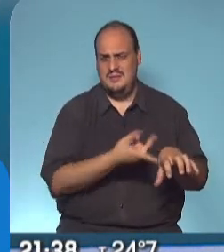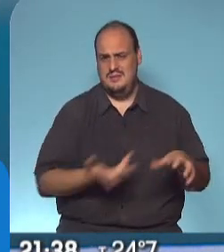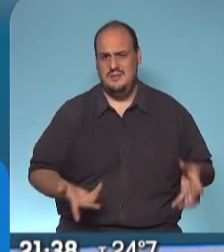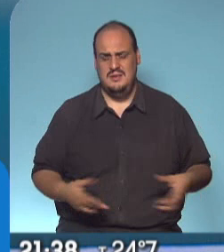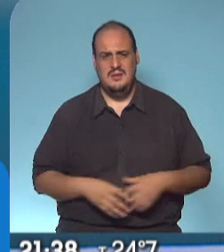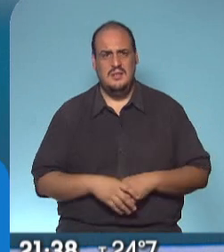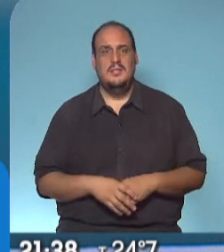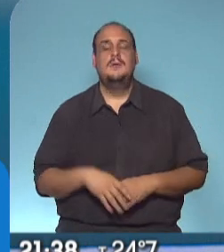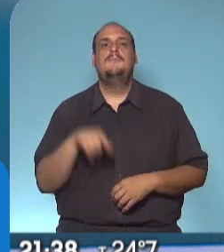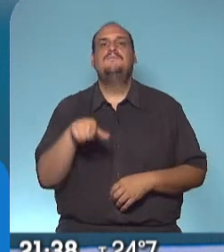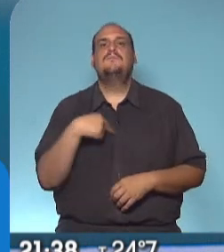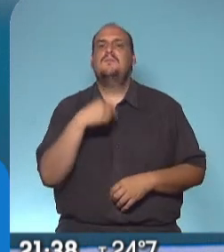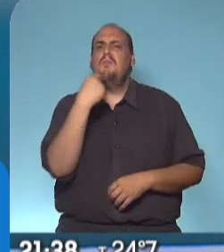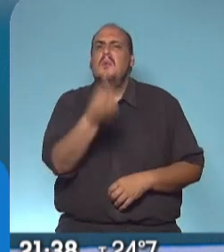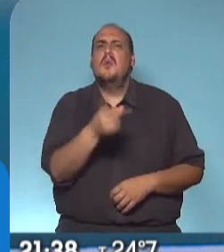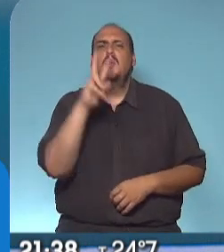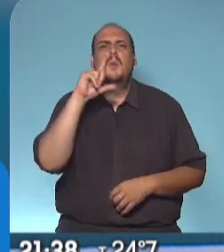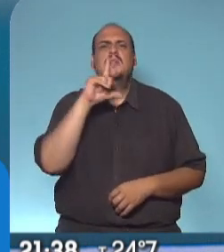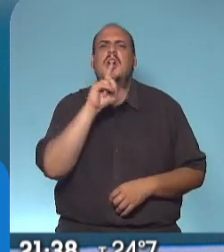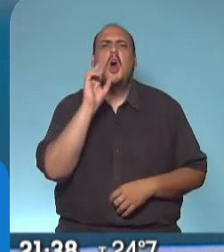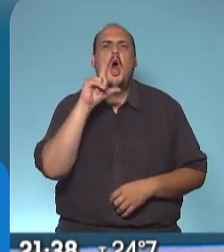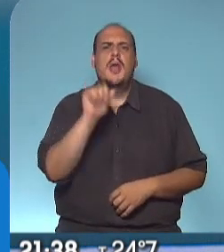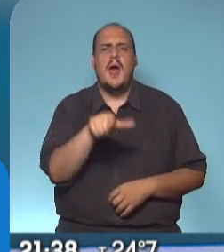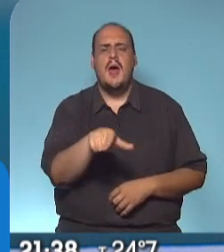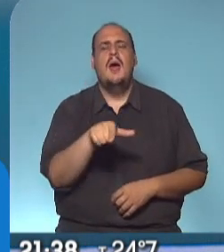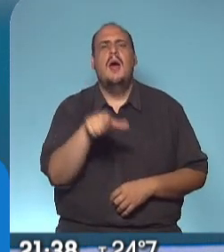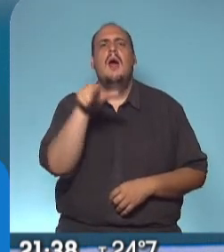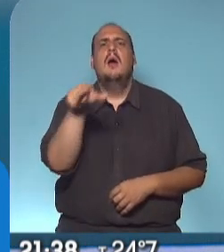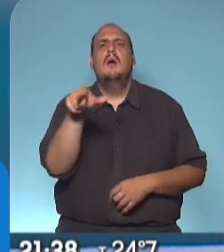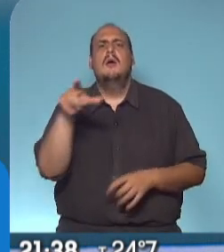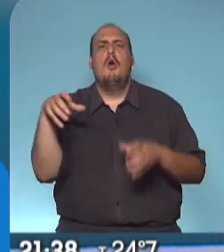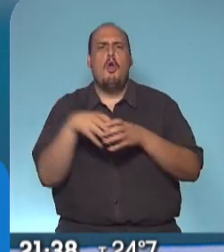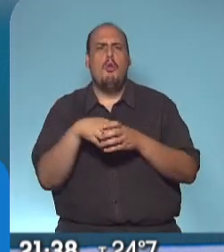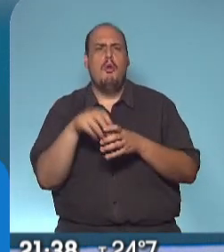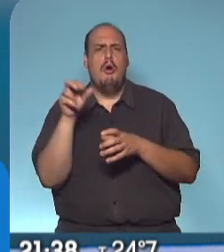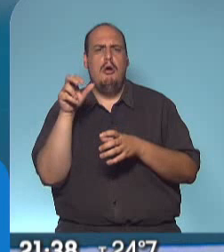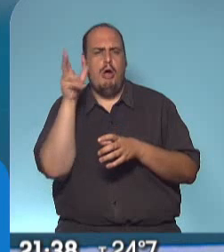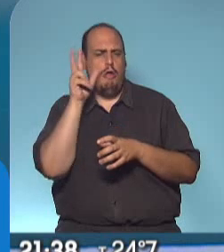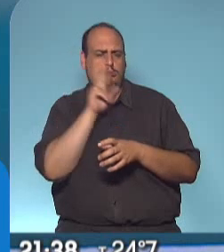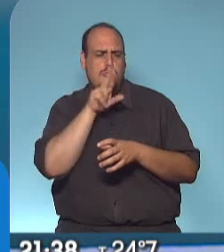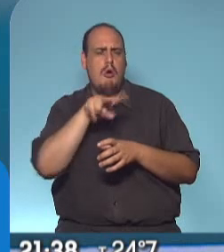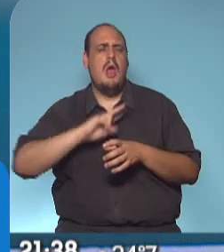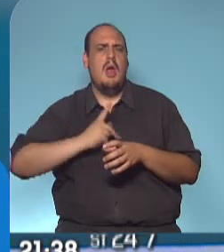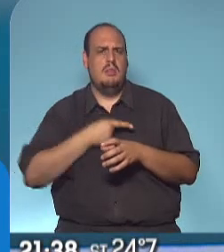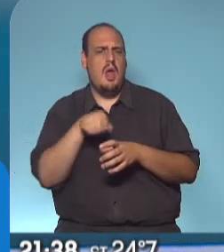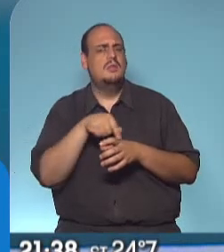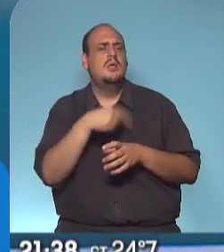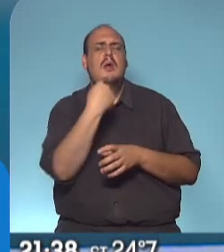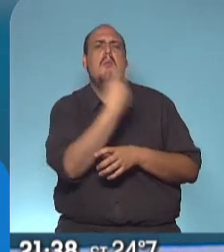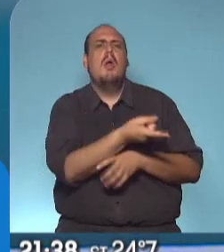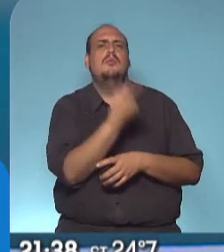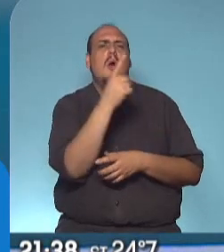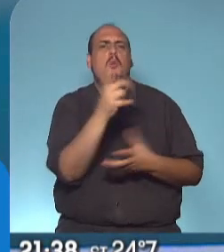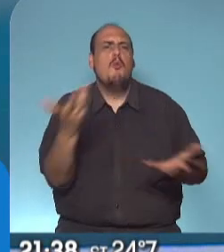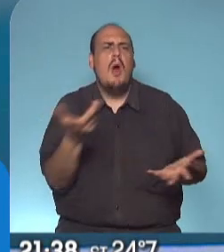país. Victoria, ¿cuáles fueron las primeras inquietudes que te plantearon desde este grupo de chicas en Once y cómo